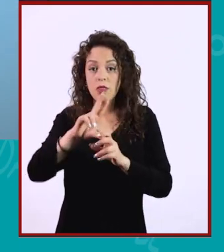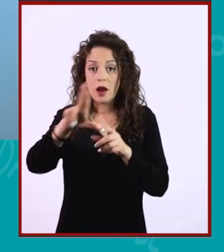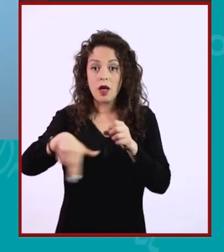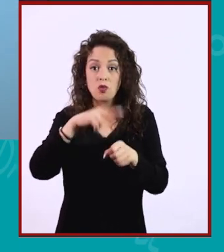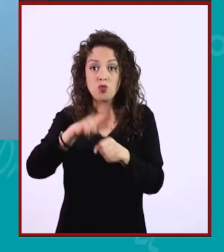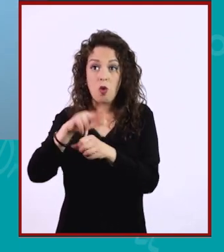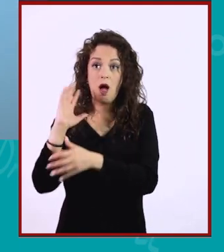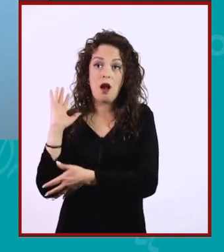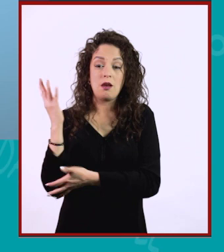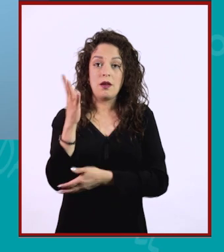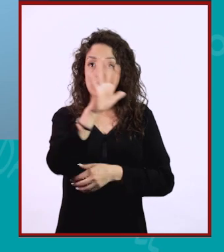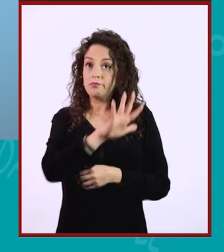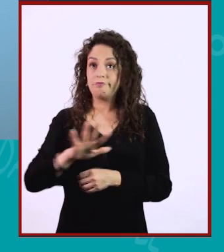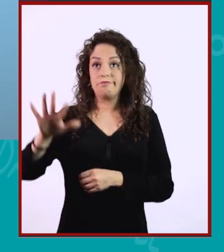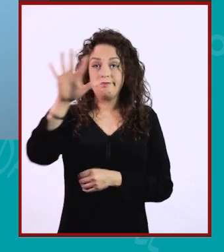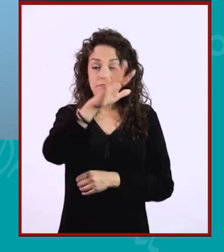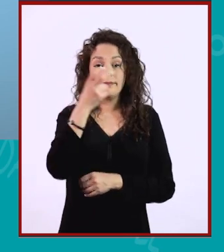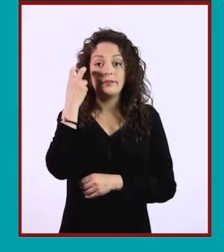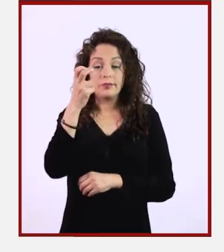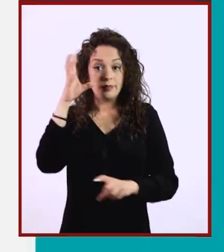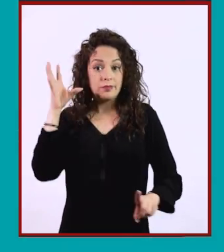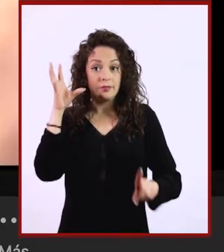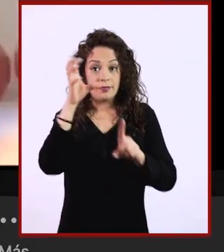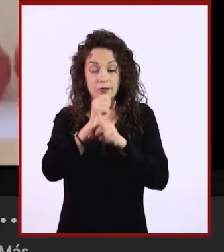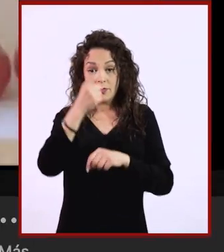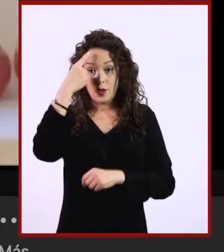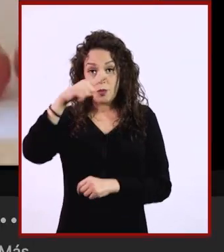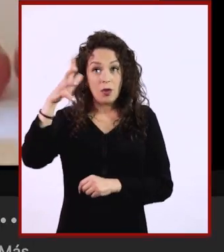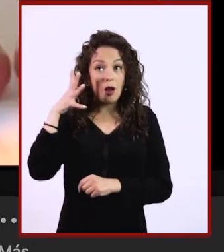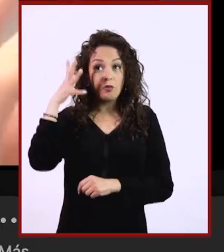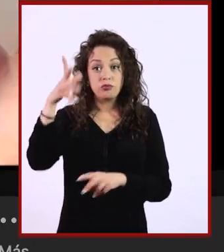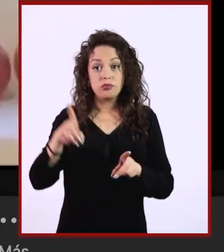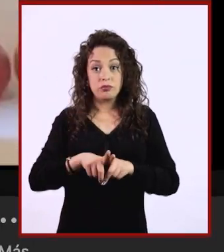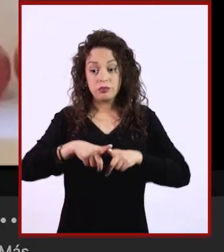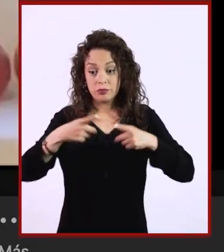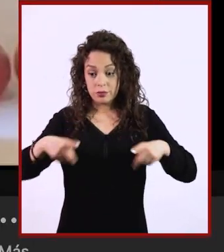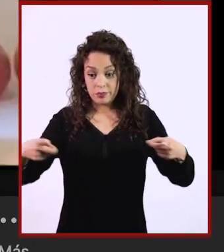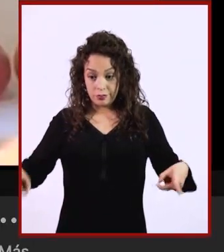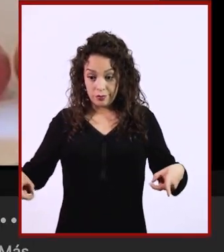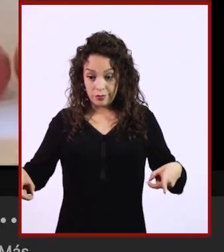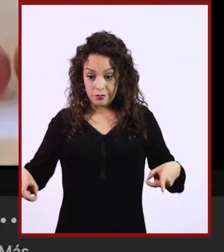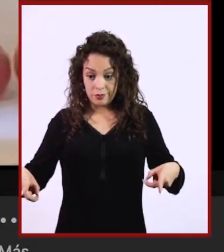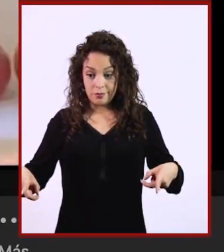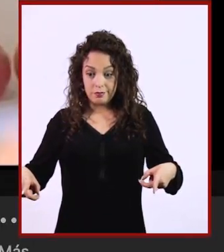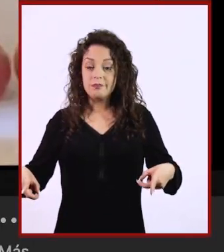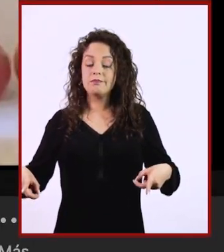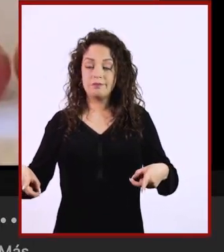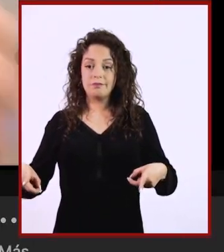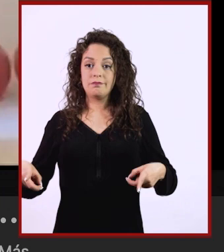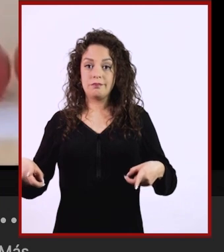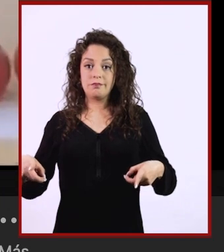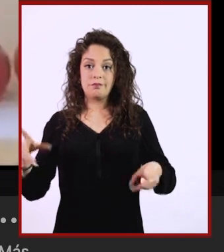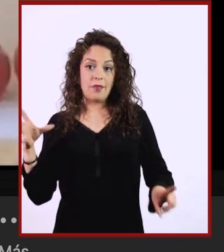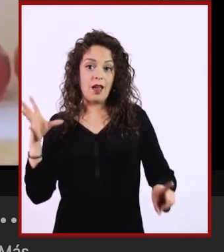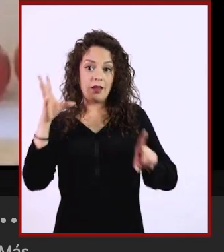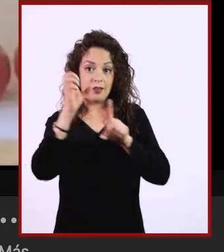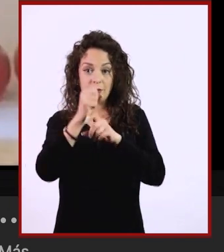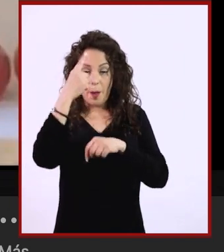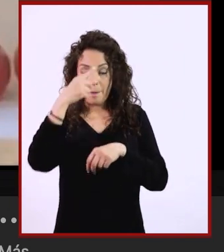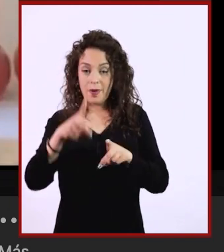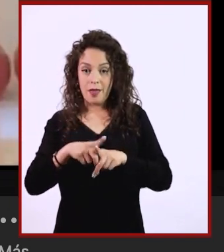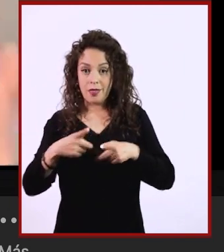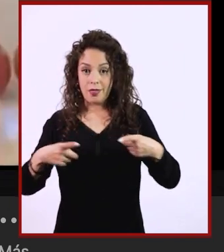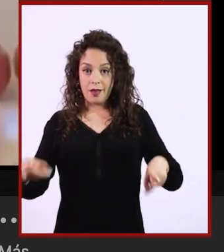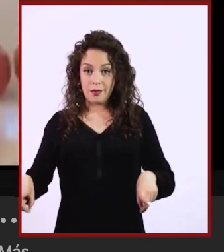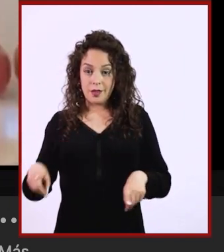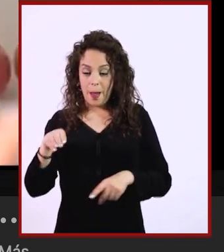Entonces, los objetivos de desarrollo sostenible que sustituyen a los primeros, ¿no? A los objetivos de desarrollo del milenio, se